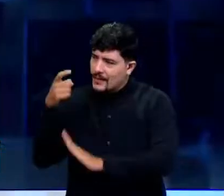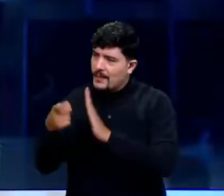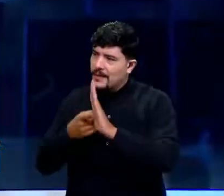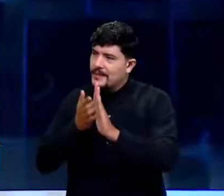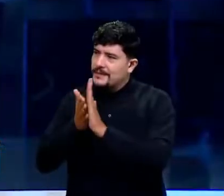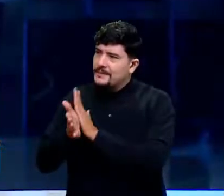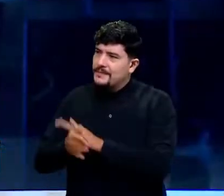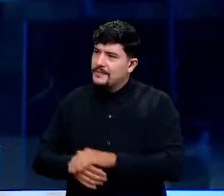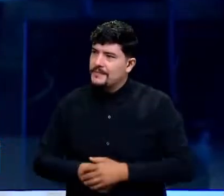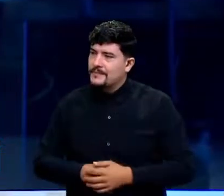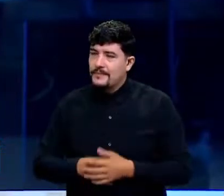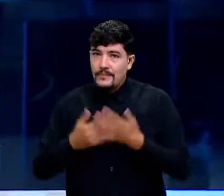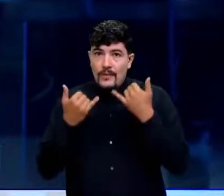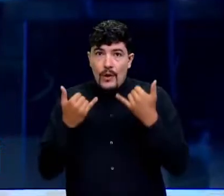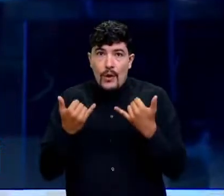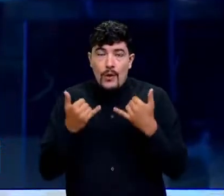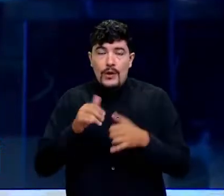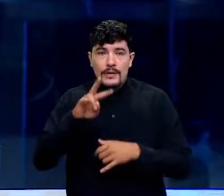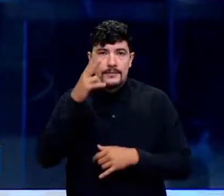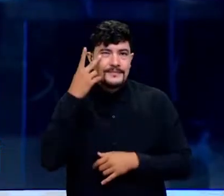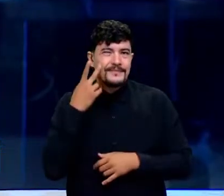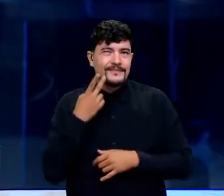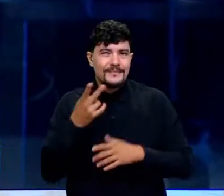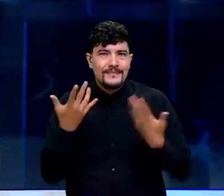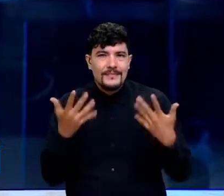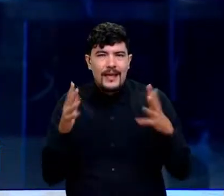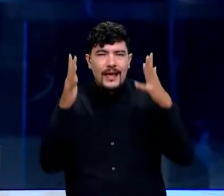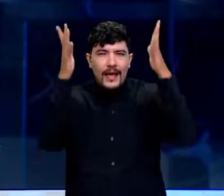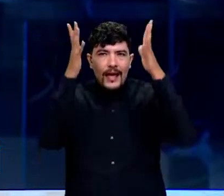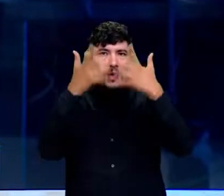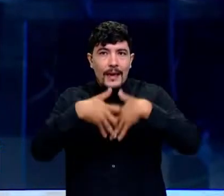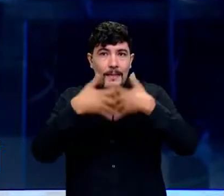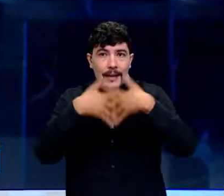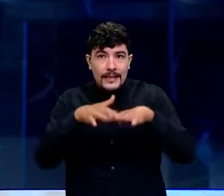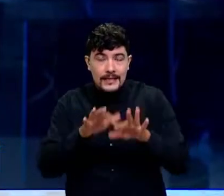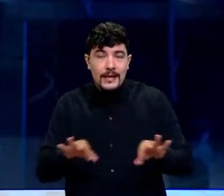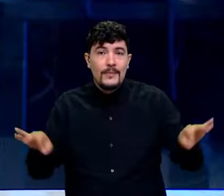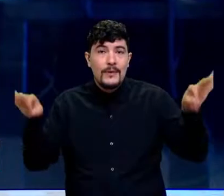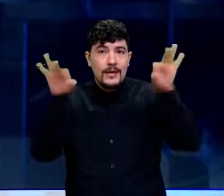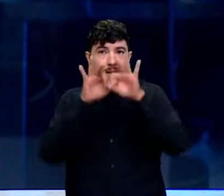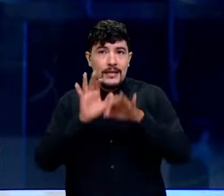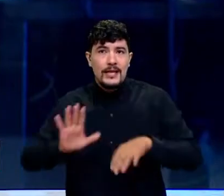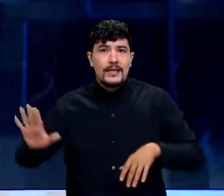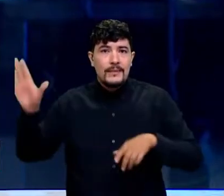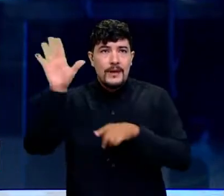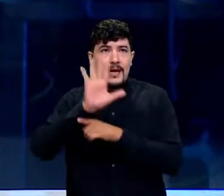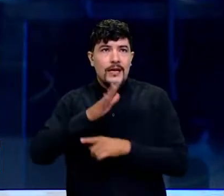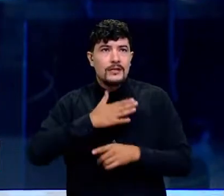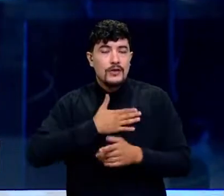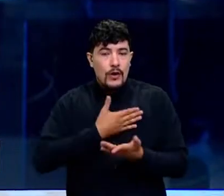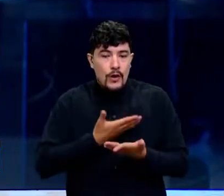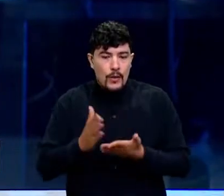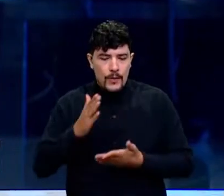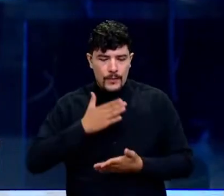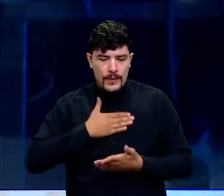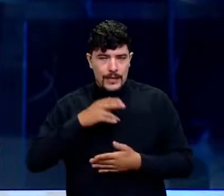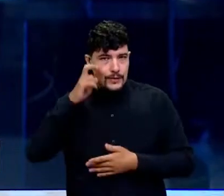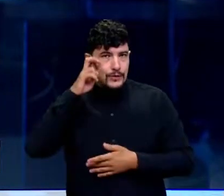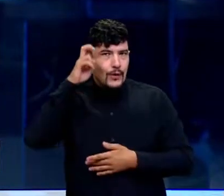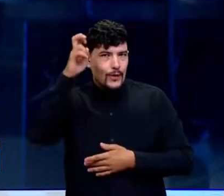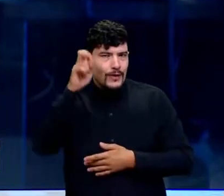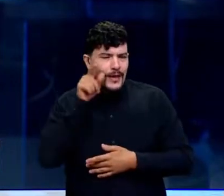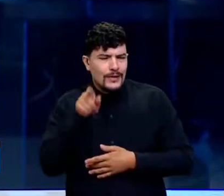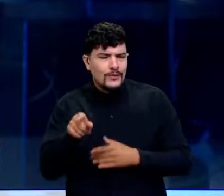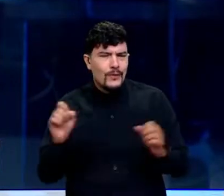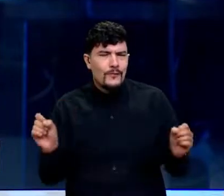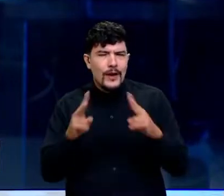mientras tanto hoy se cumple el segundo día del evento empresarial más importante del departamento yo compro en mi norte una feria creada para impulsar